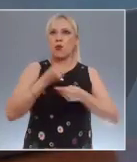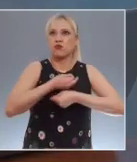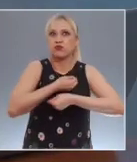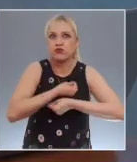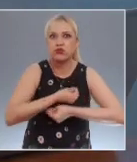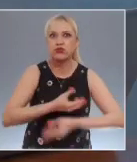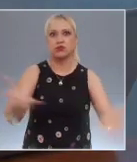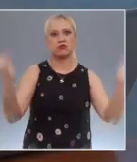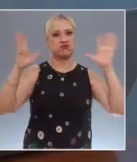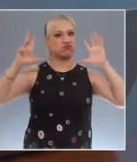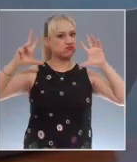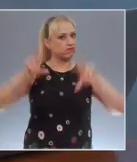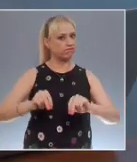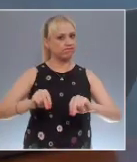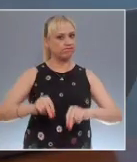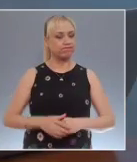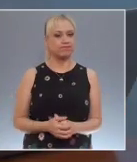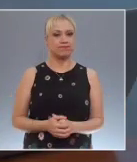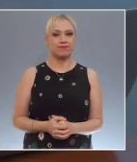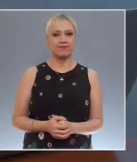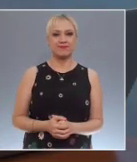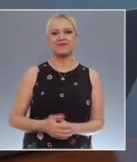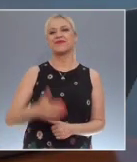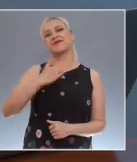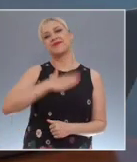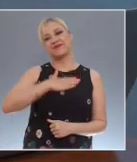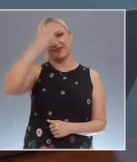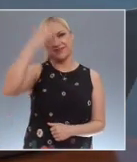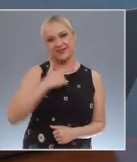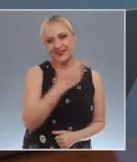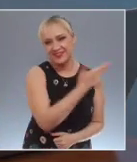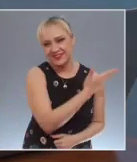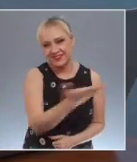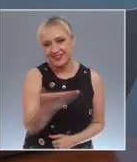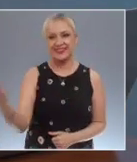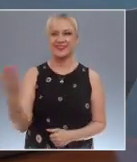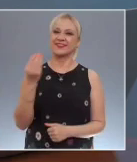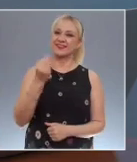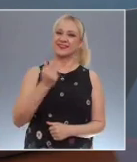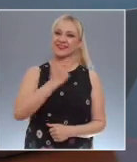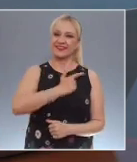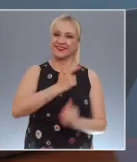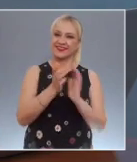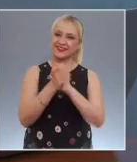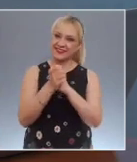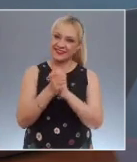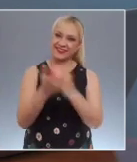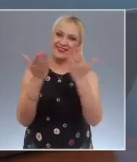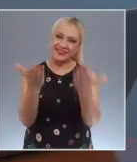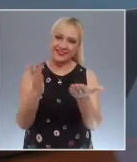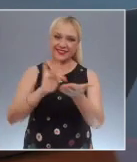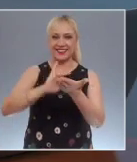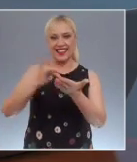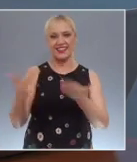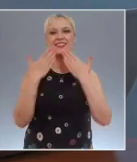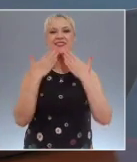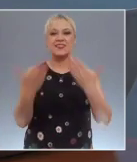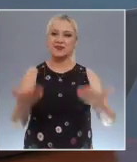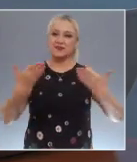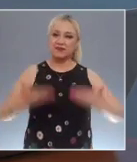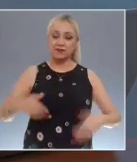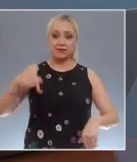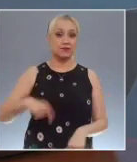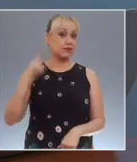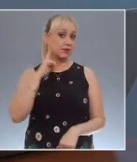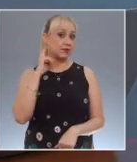Muy buenas noches, qué gusto poder saludarle, muchas gracias por estar con nosotros, bienvenido, bienvenida a la información jurídica más importante, pero